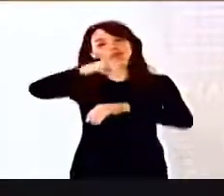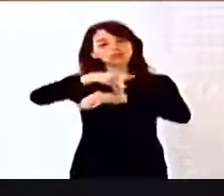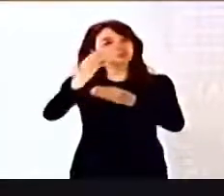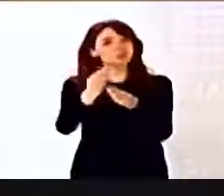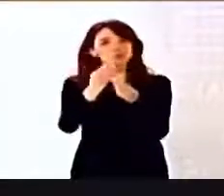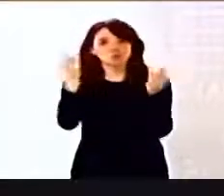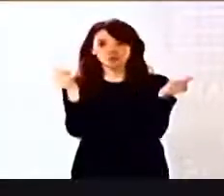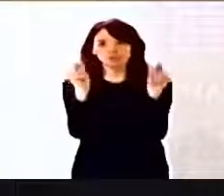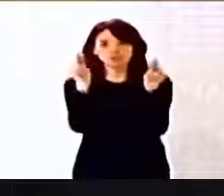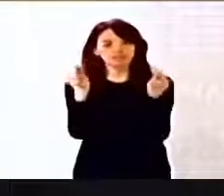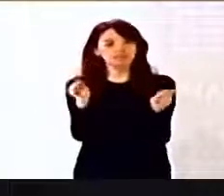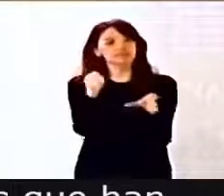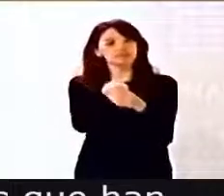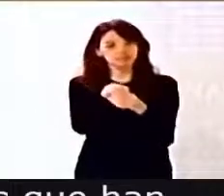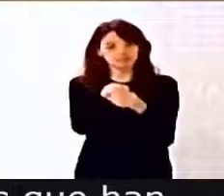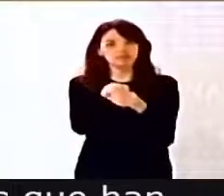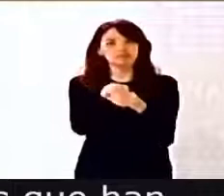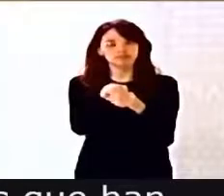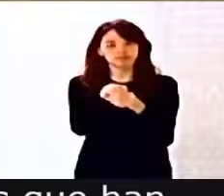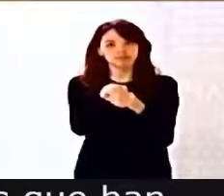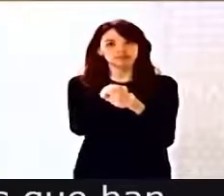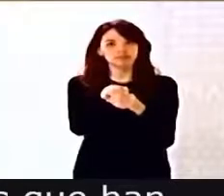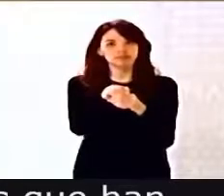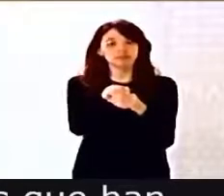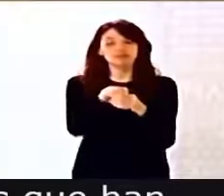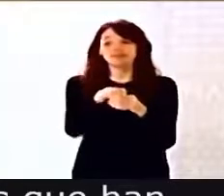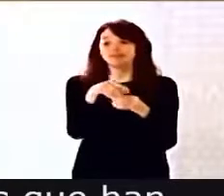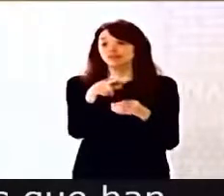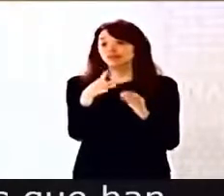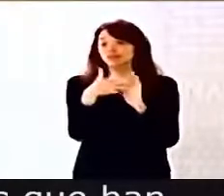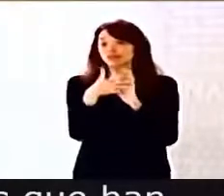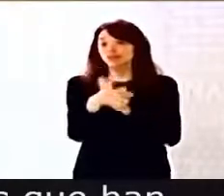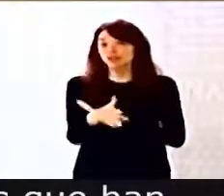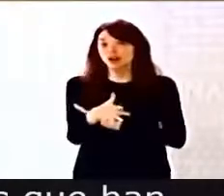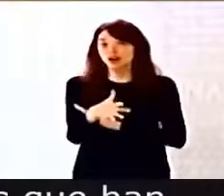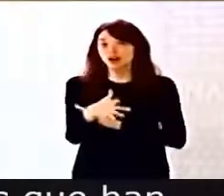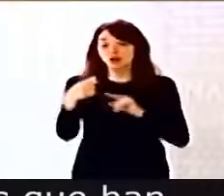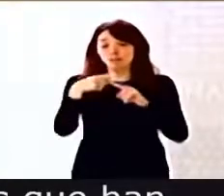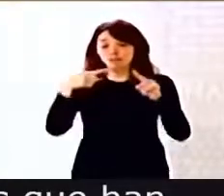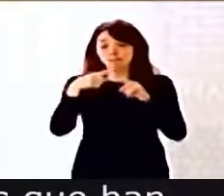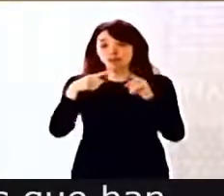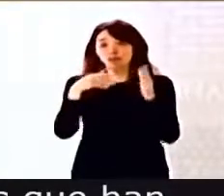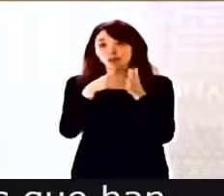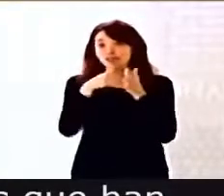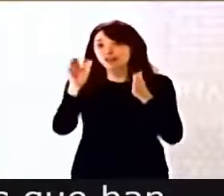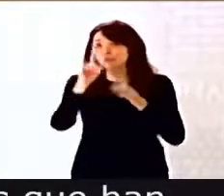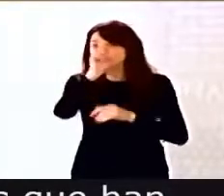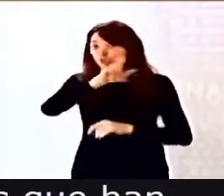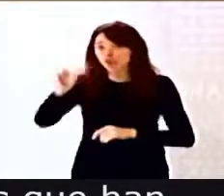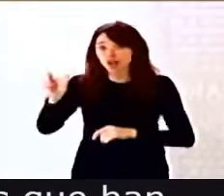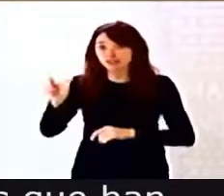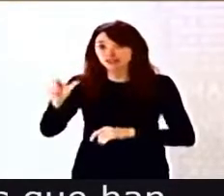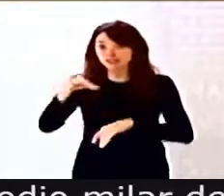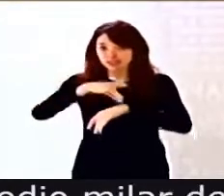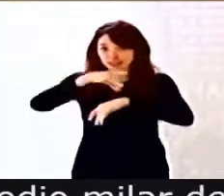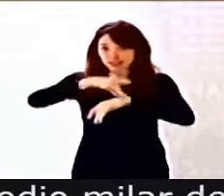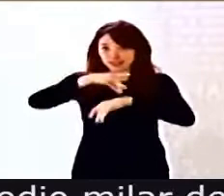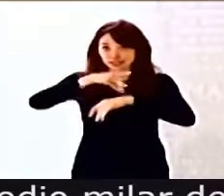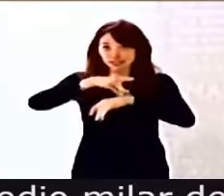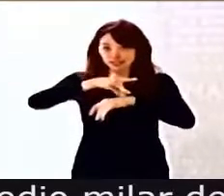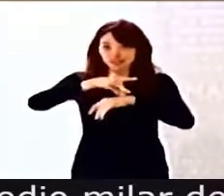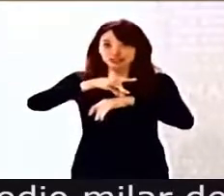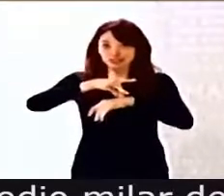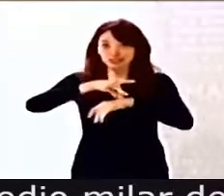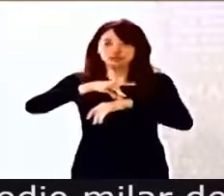nuestras residencias. Nada más y nada menos que más de medio millar de pacientes